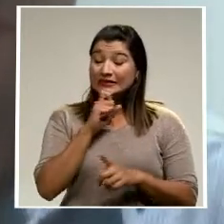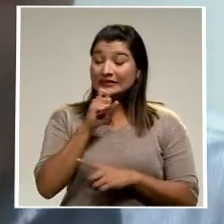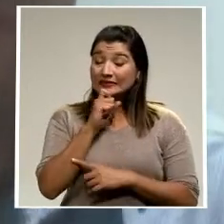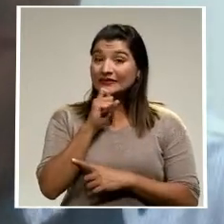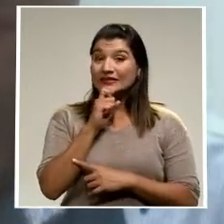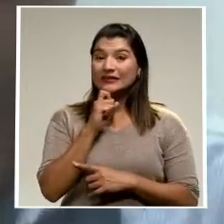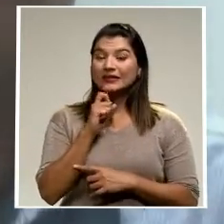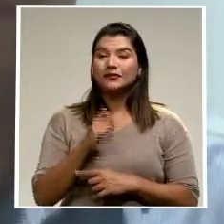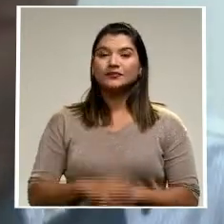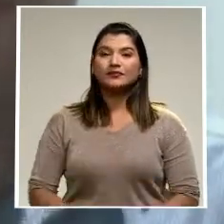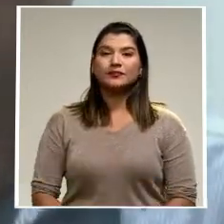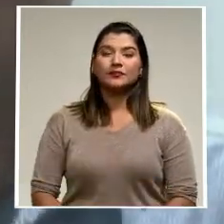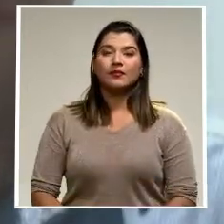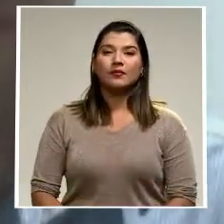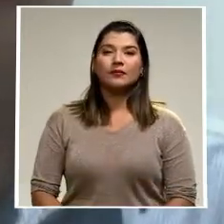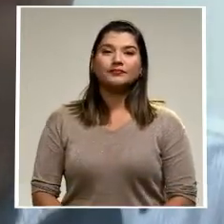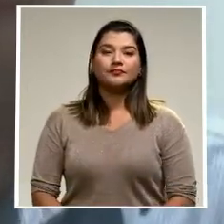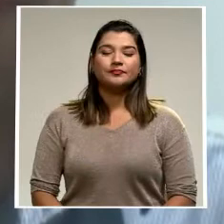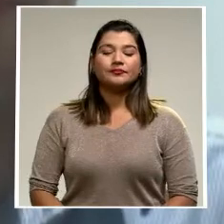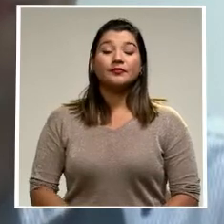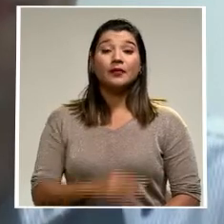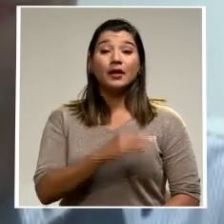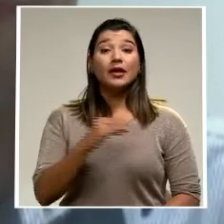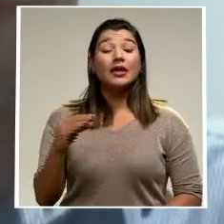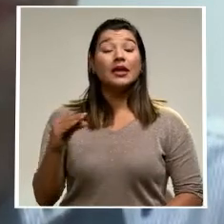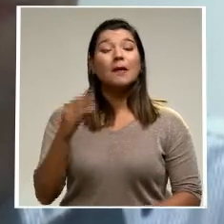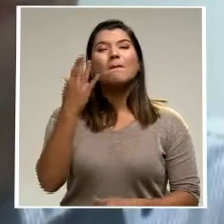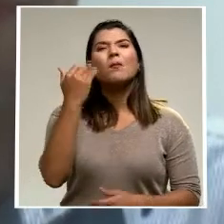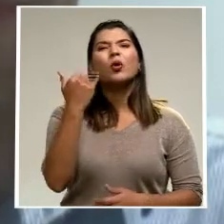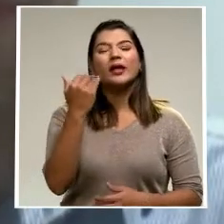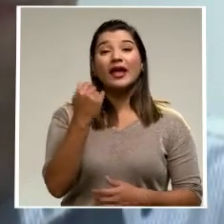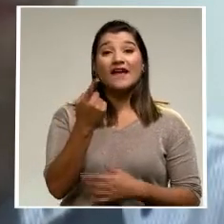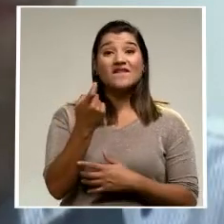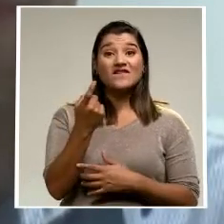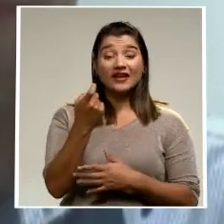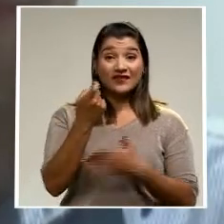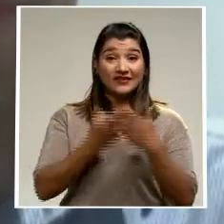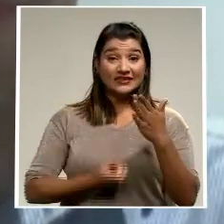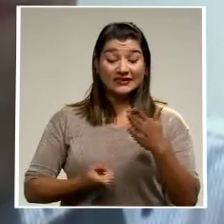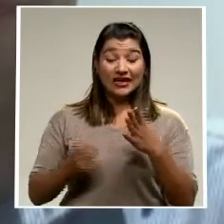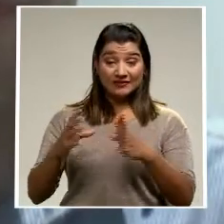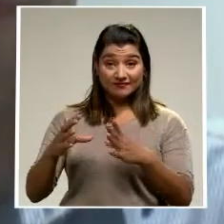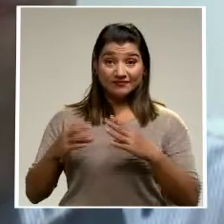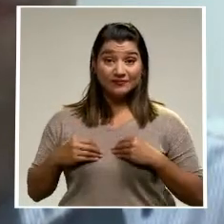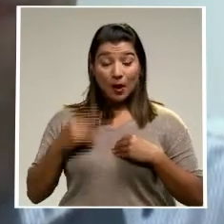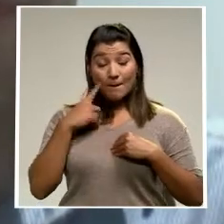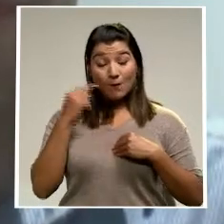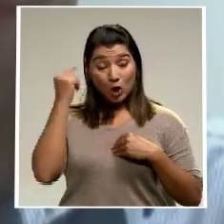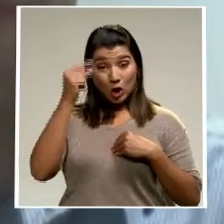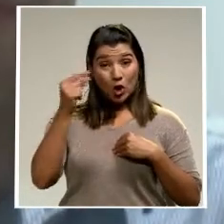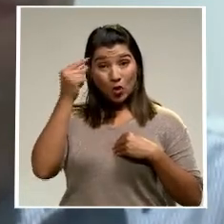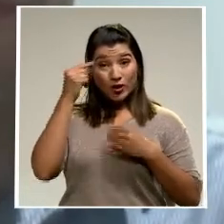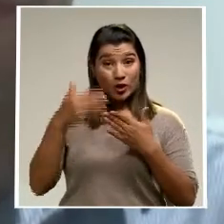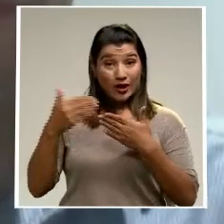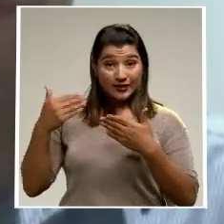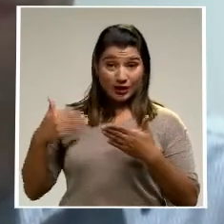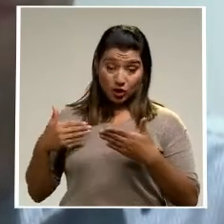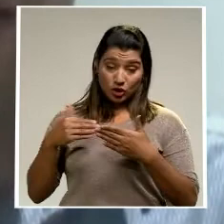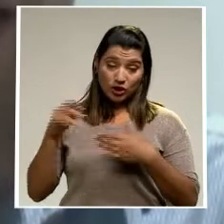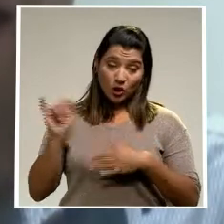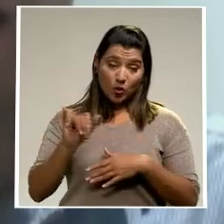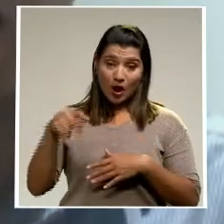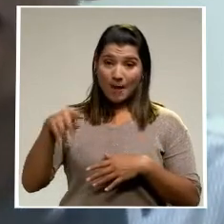dice popularmente. Y esto porque el hueco fiscal que le heredó la administración anterior de su propio